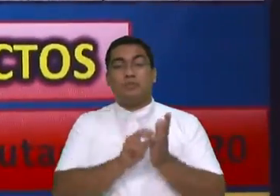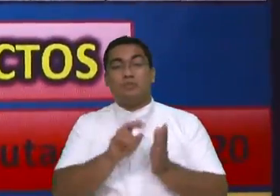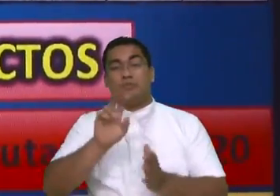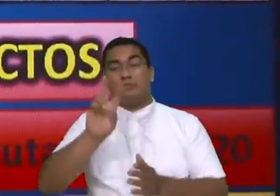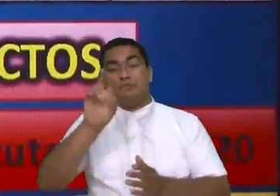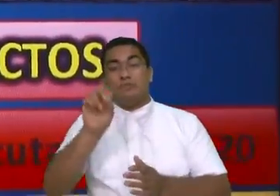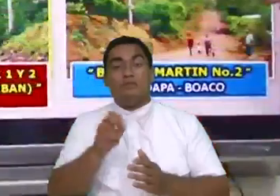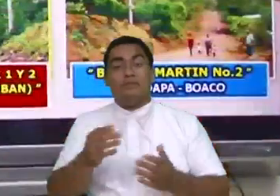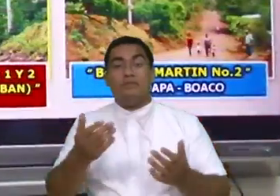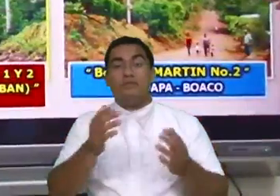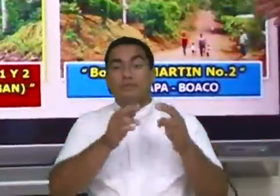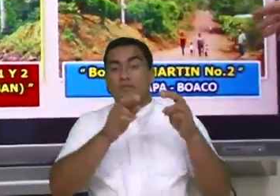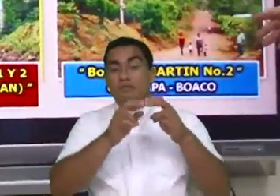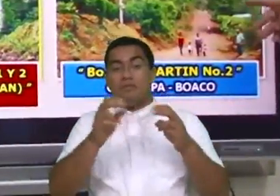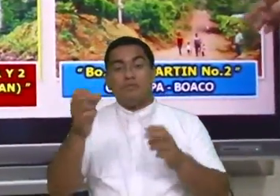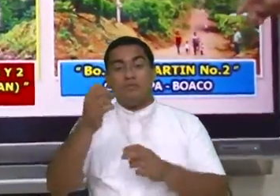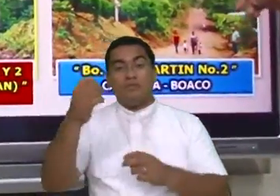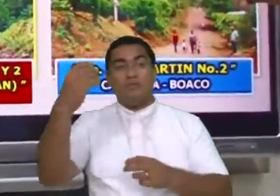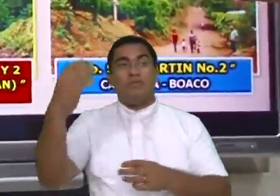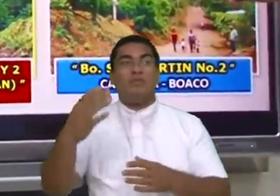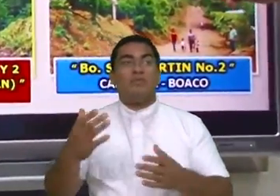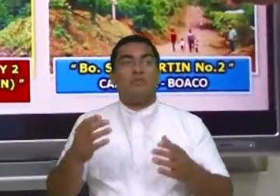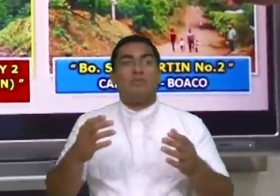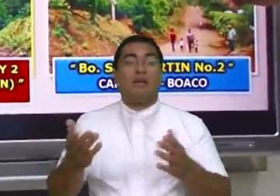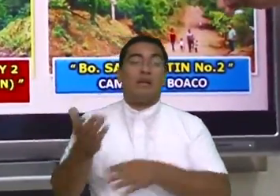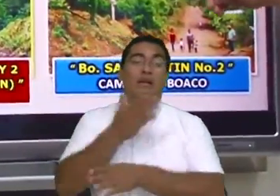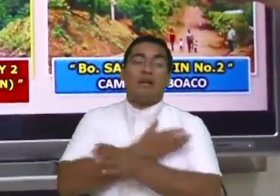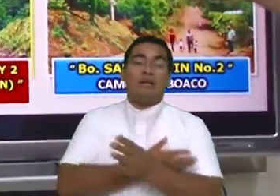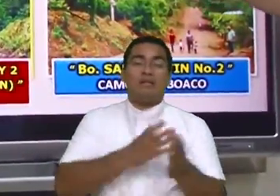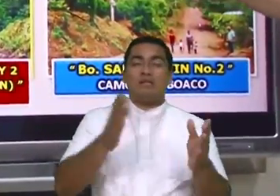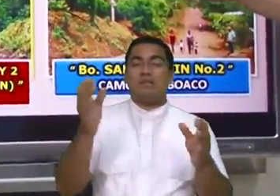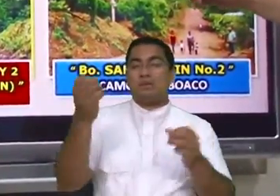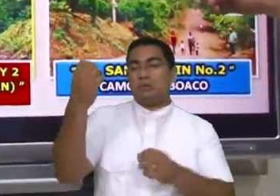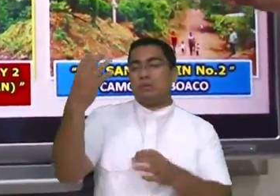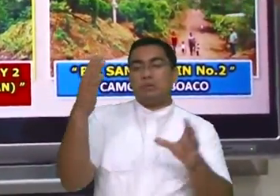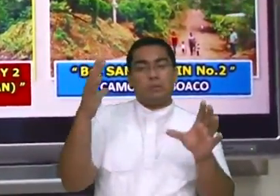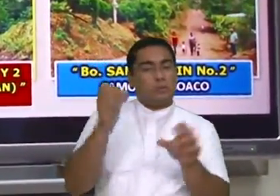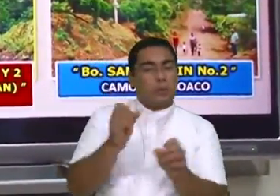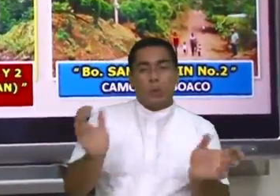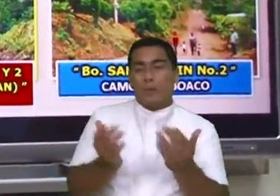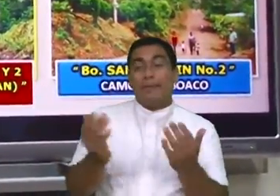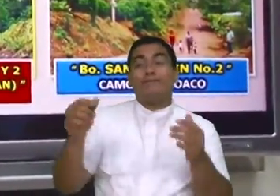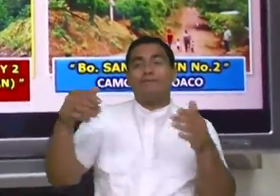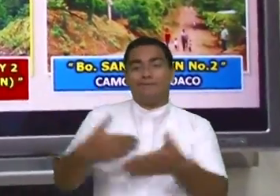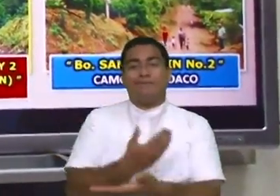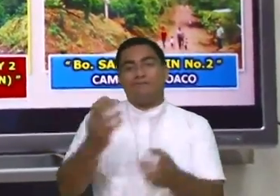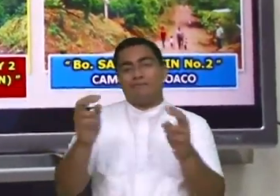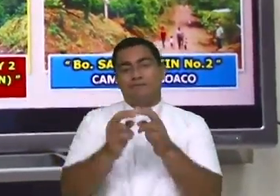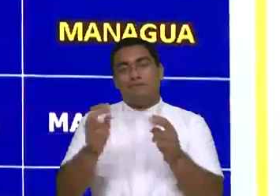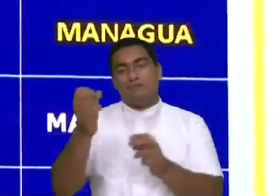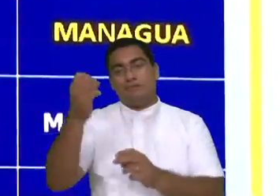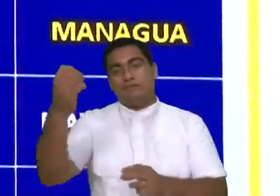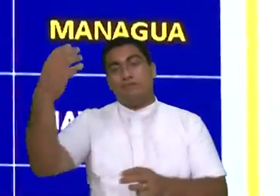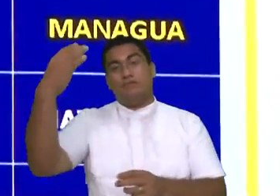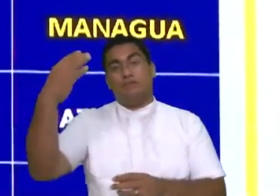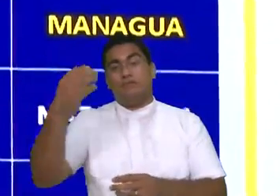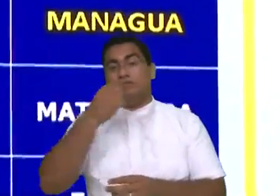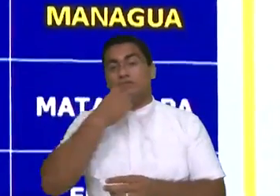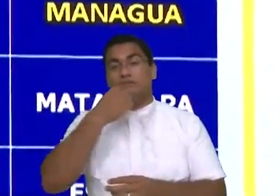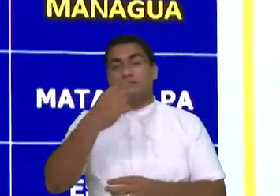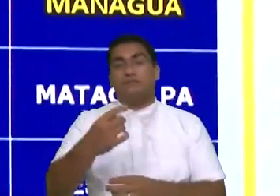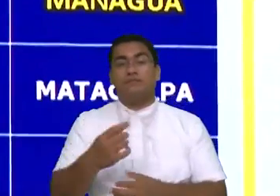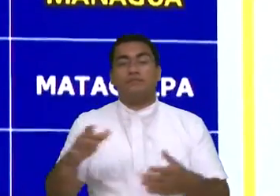en aquellas comunidades que estaban sin energía. Cada vez que estamos instalando un poste, un cable, una luminaria,